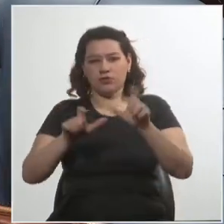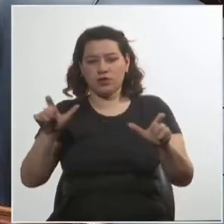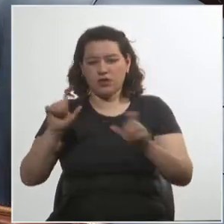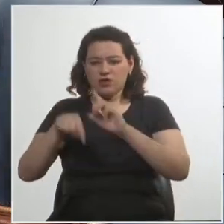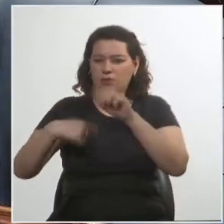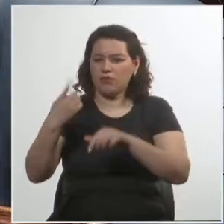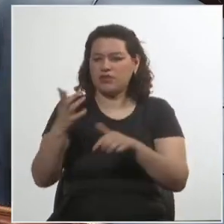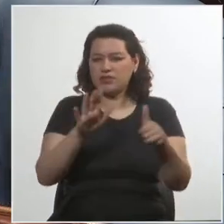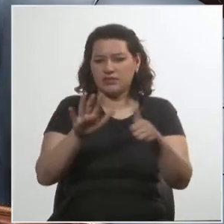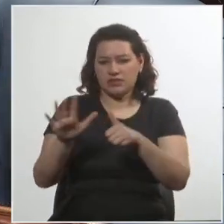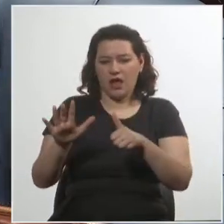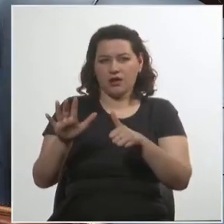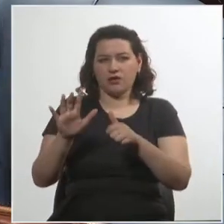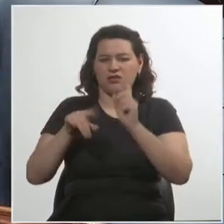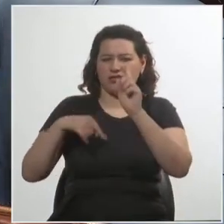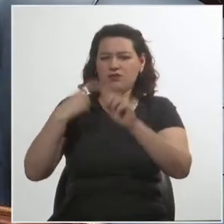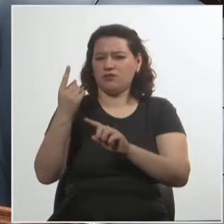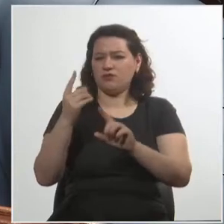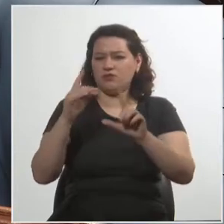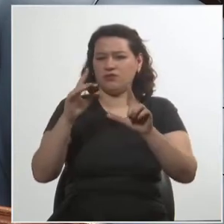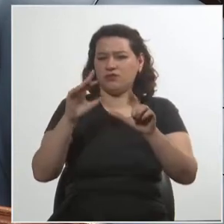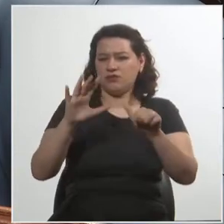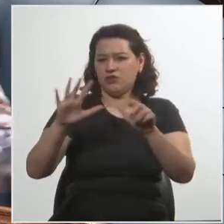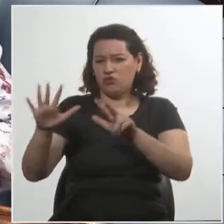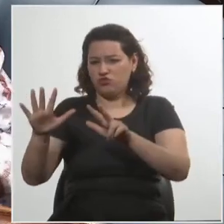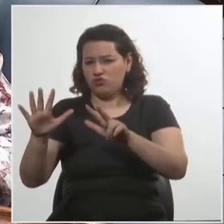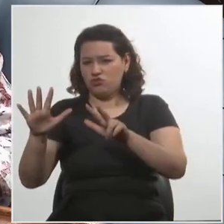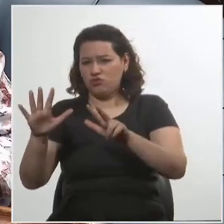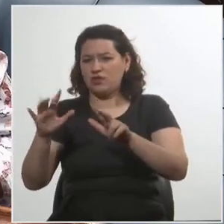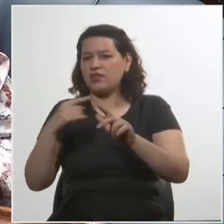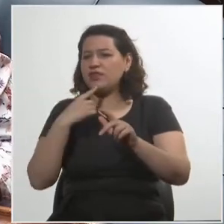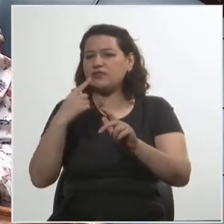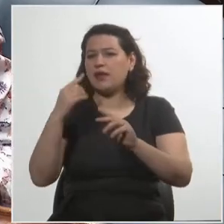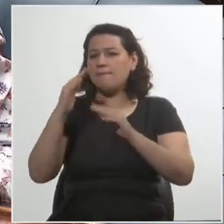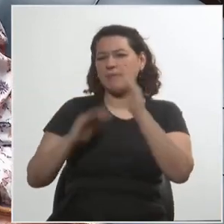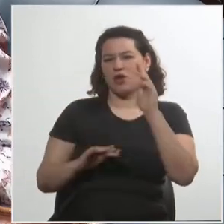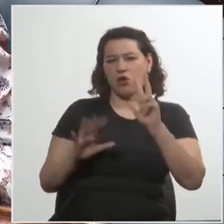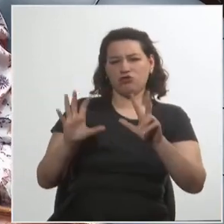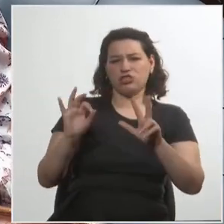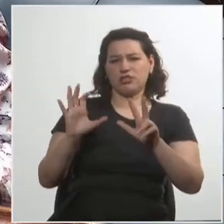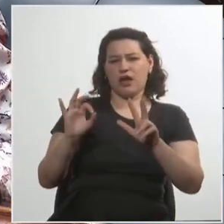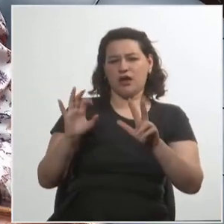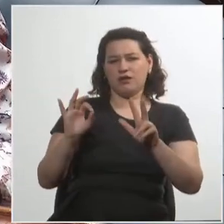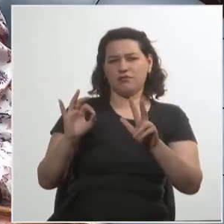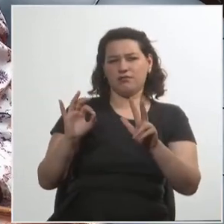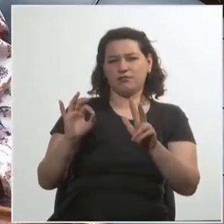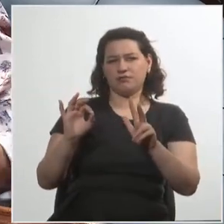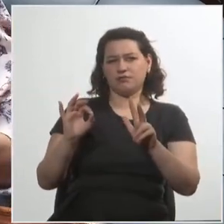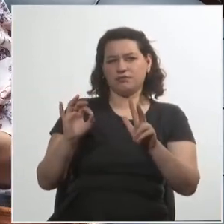76 después setenta y ocho y en algún momento se asegura que son menos de 80